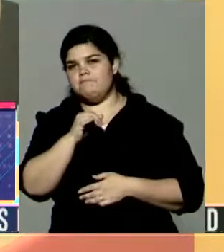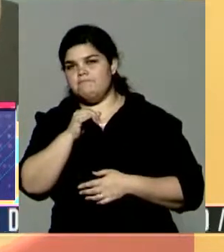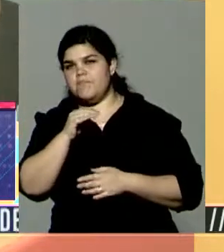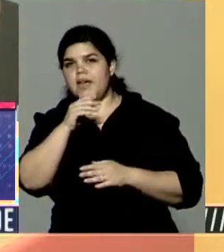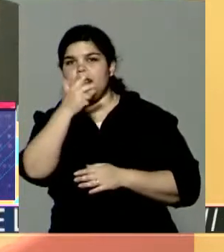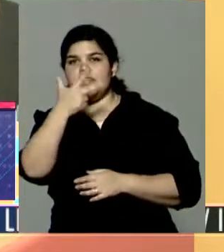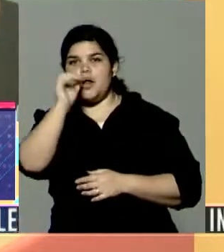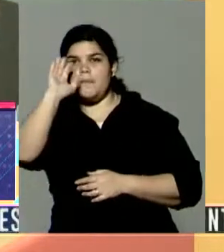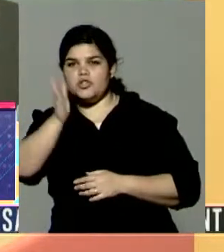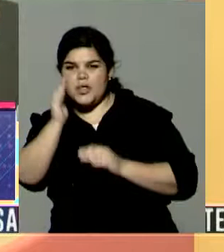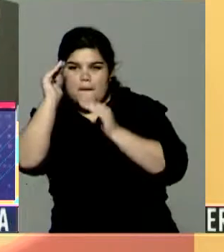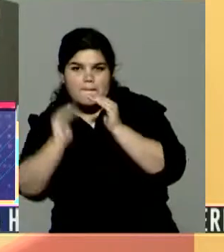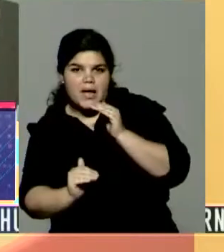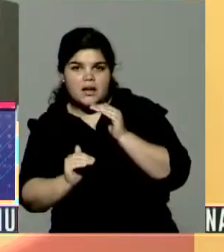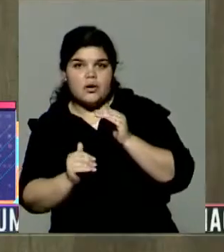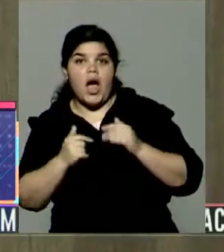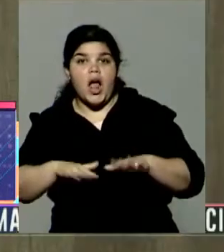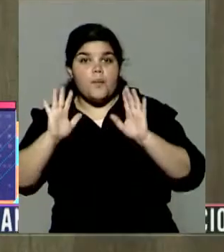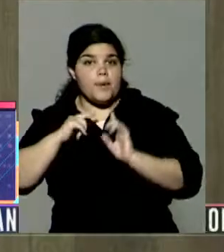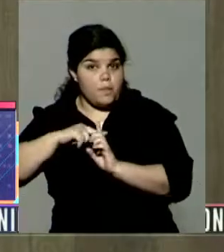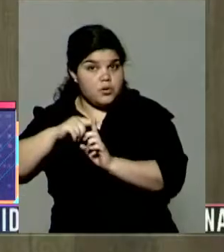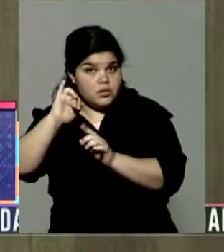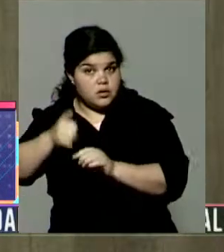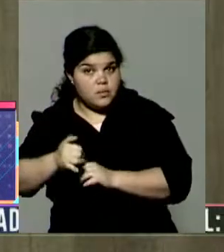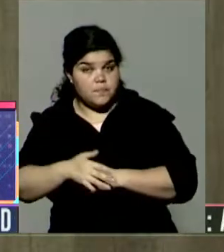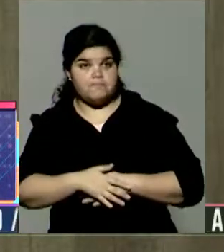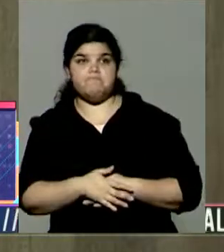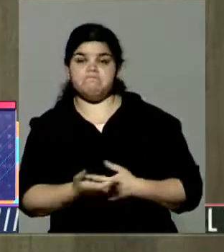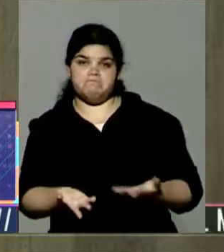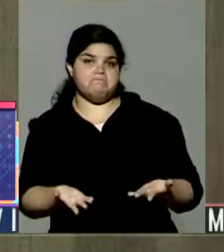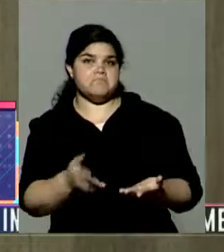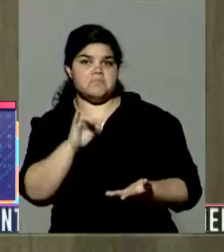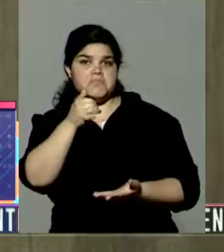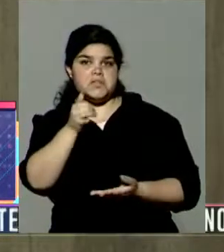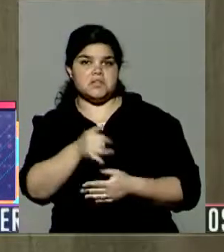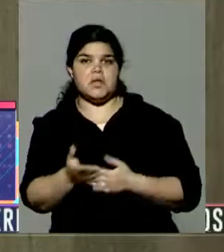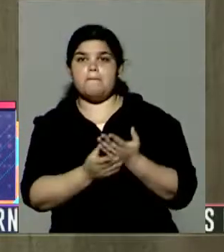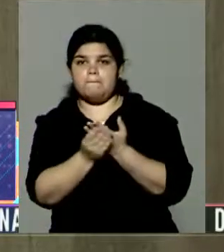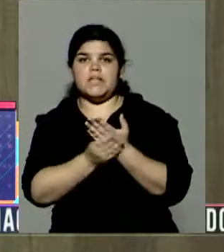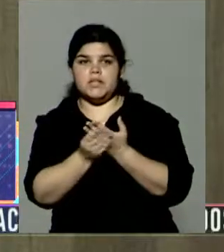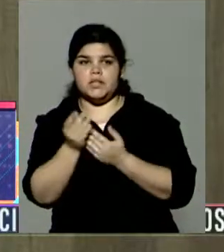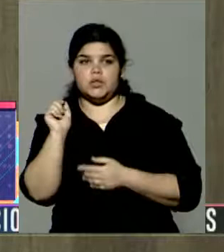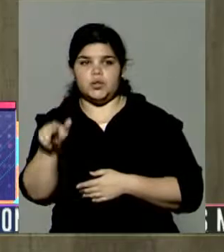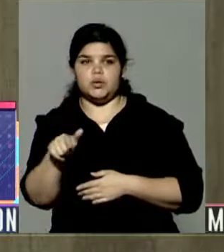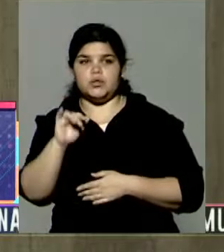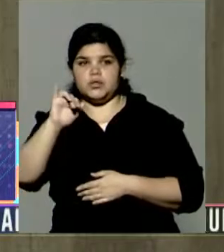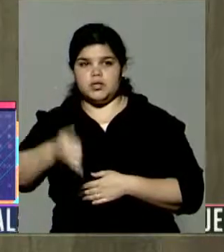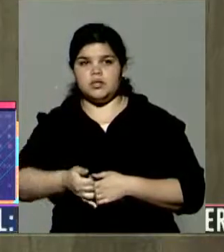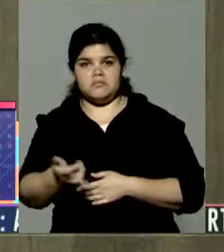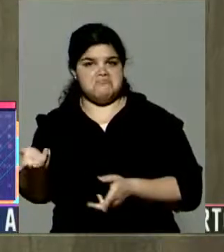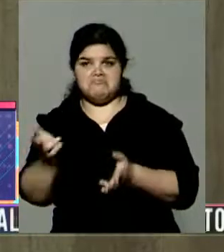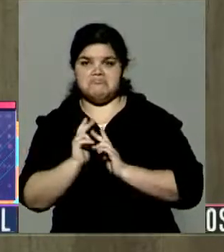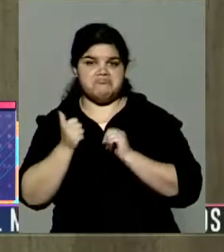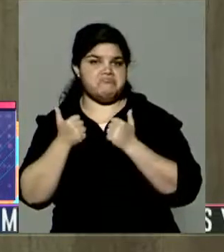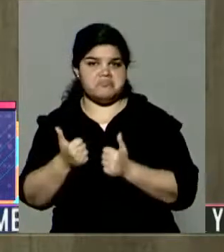indicios serían un poco optimistas. Sí, es cierto un poco lo que dice el ministro Sica. En principio se espera, por lo